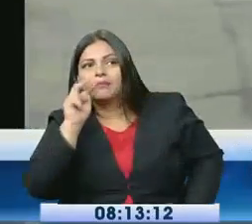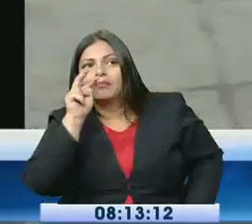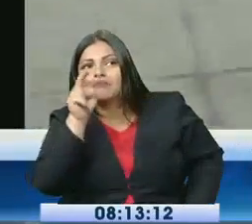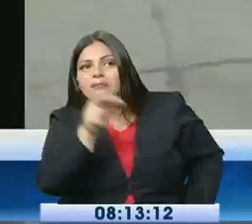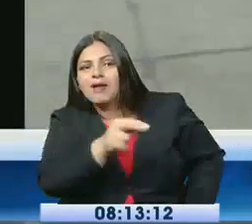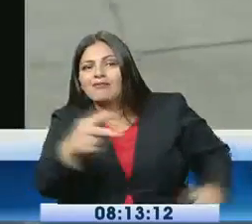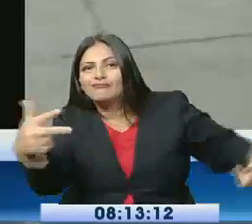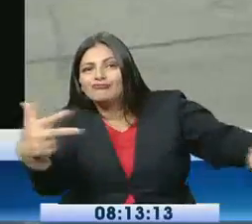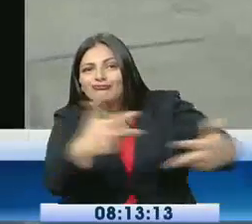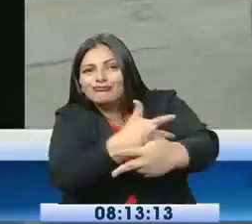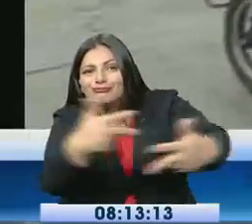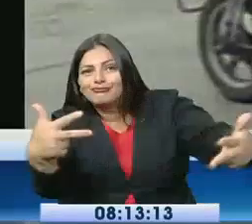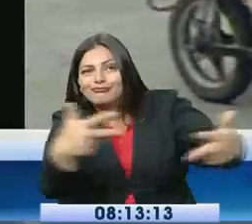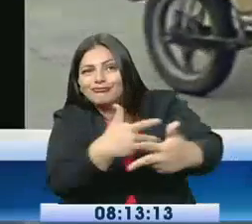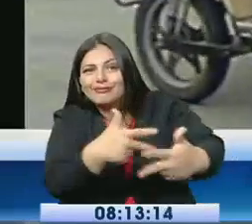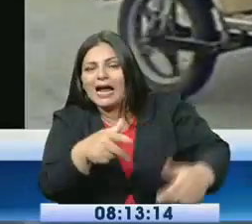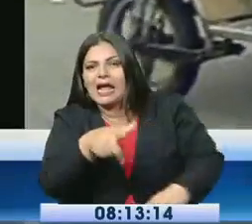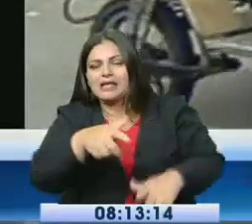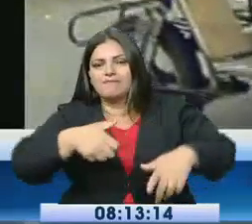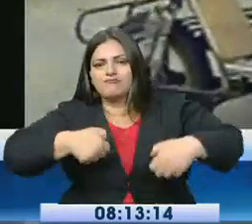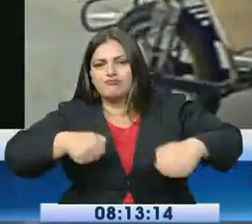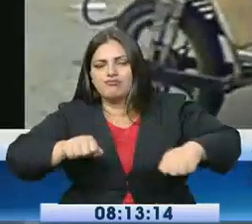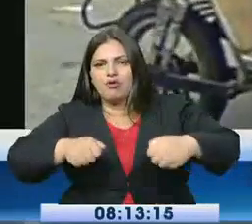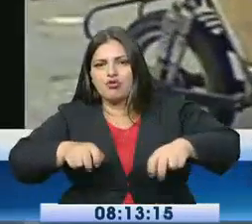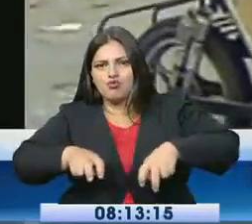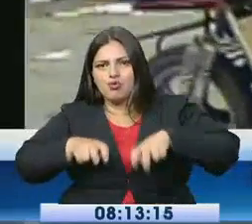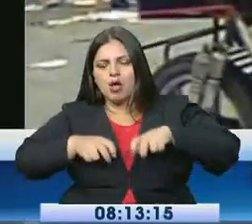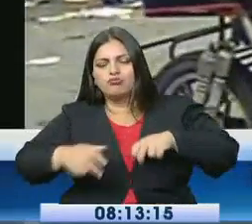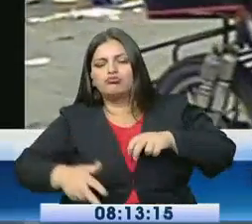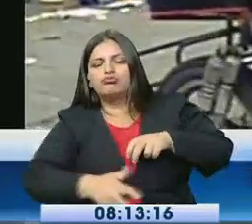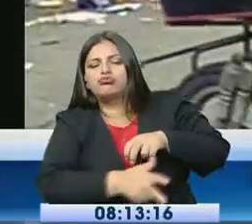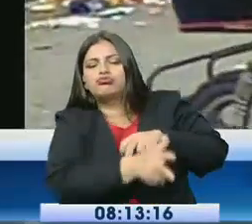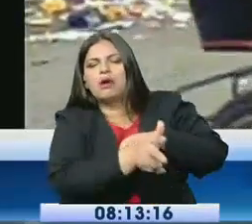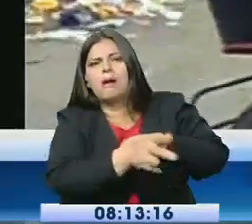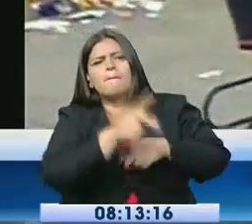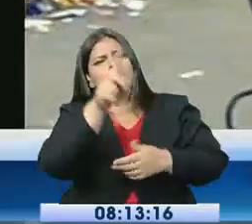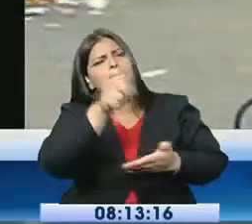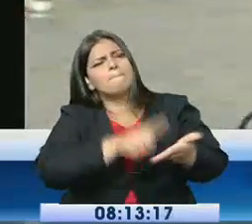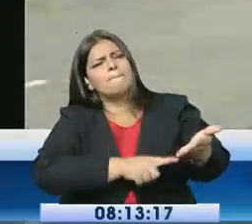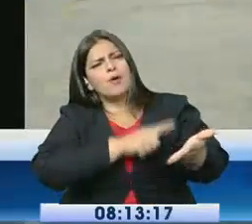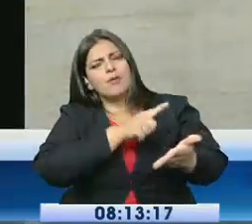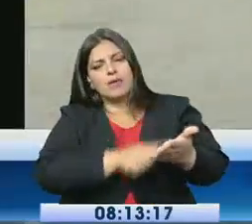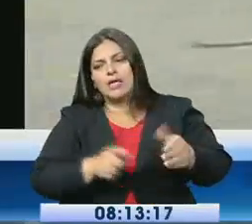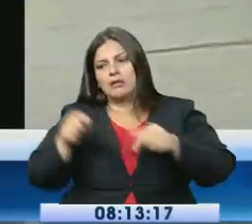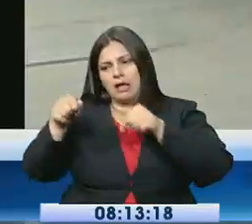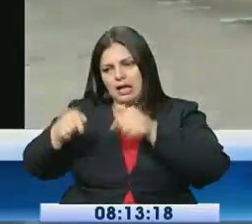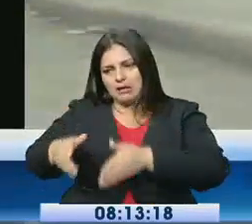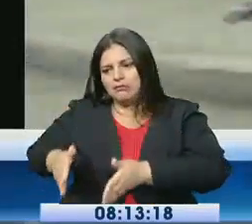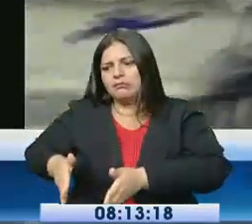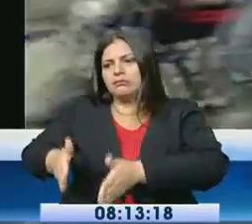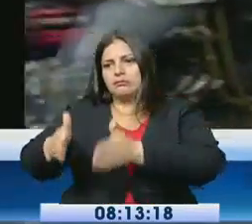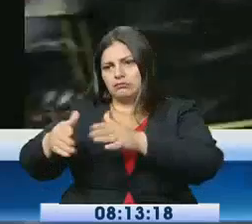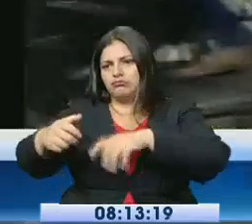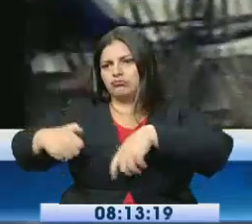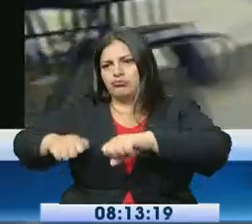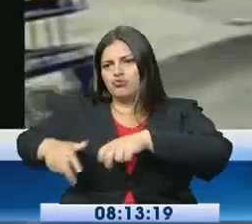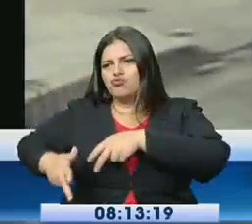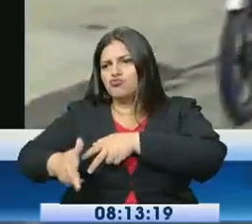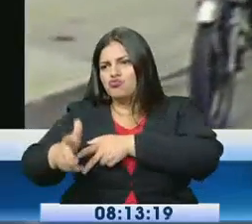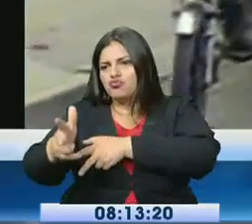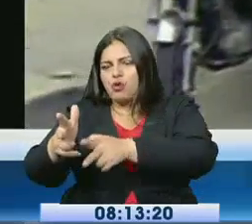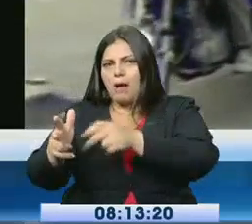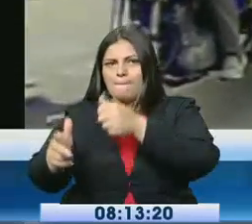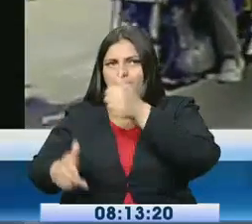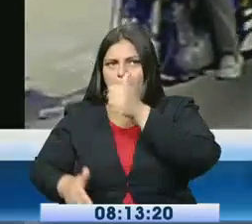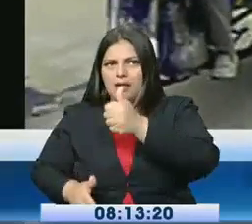varios de estos vehículos que tienen prohibido circular por las principales del puerto principal. Vamos a dialogar con